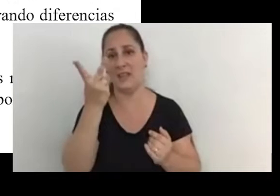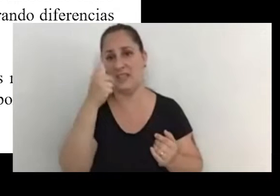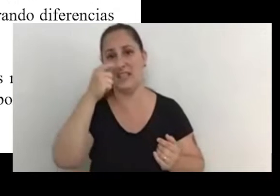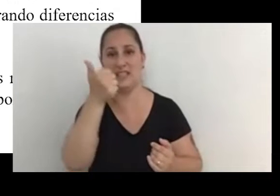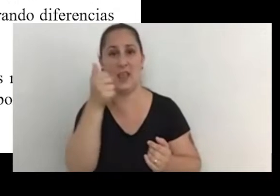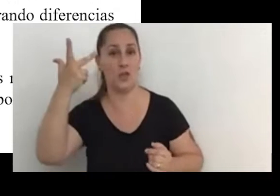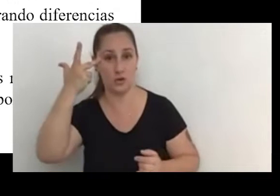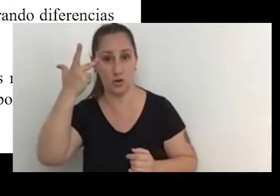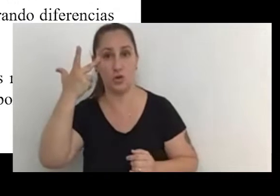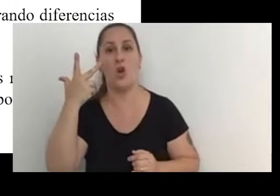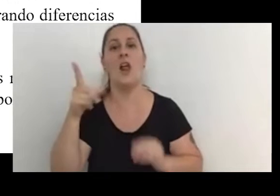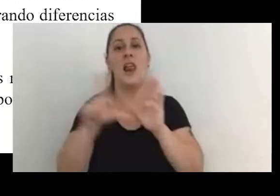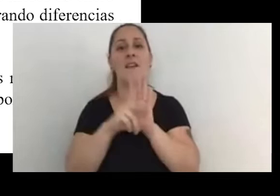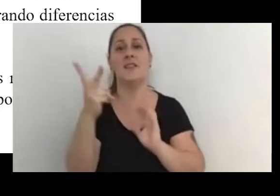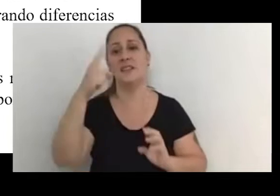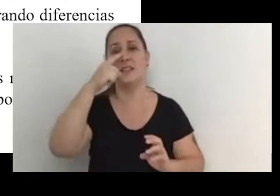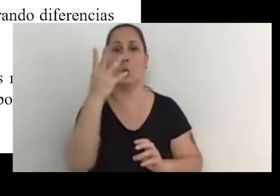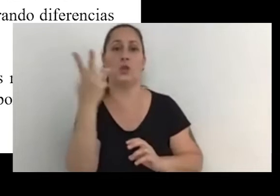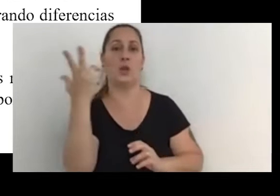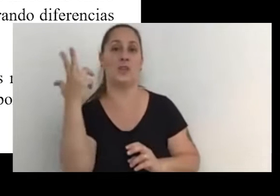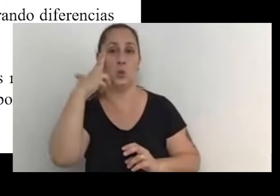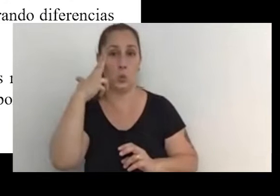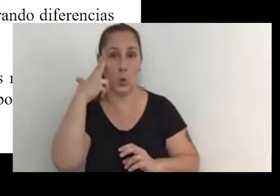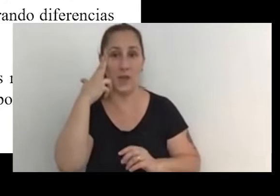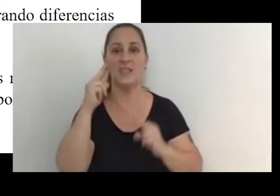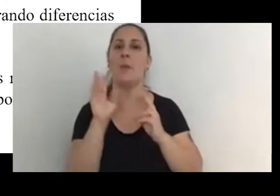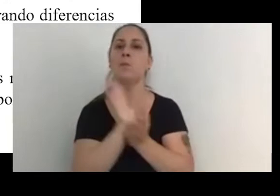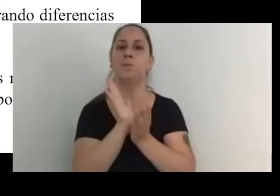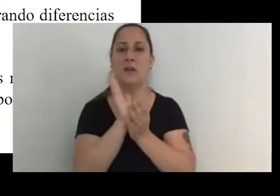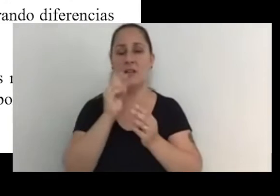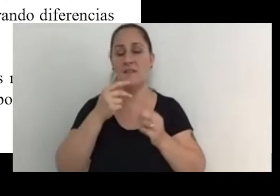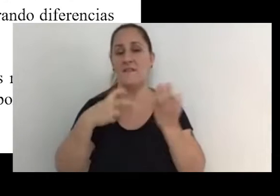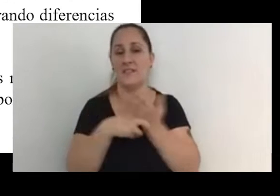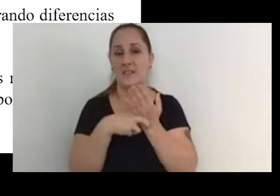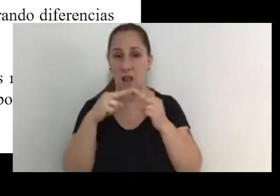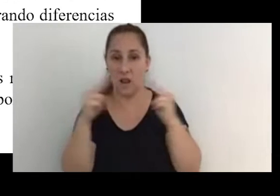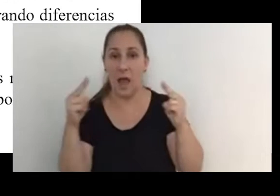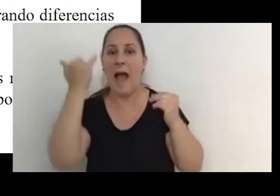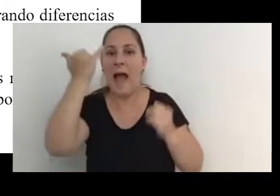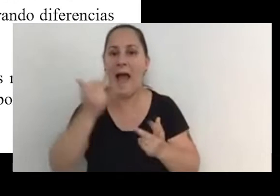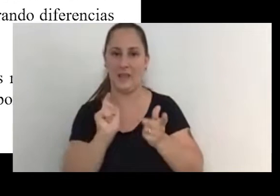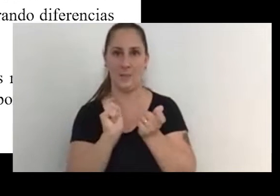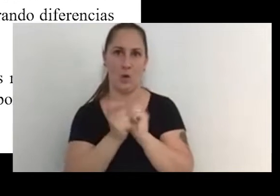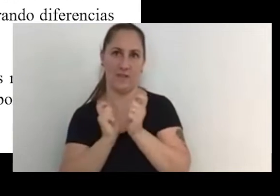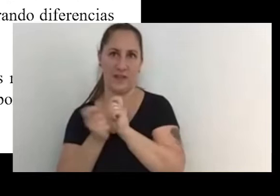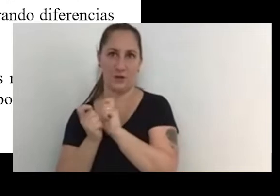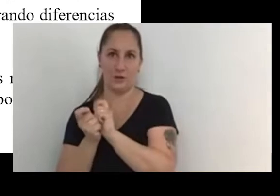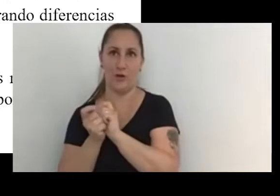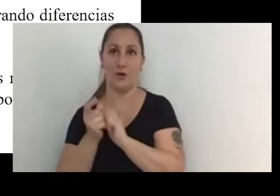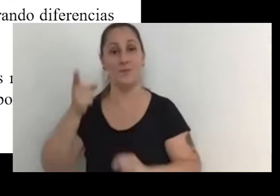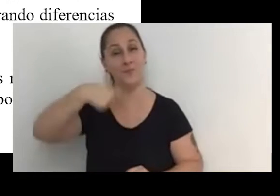Ley 27439, Puente Fiscal, aplicaron modificaciones. Recordemos que la Ley